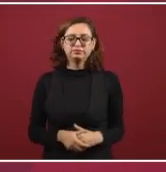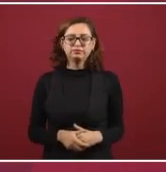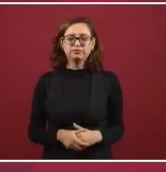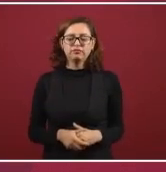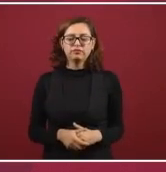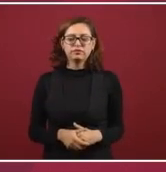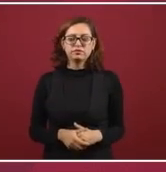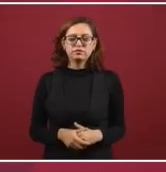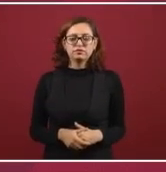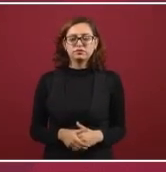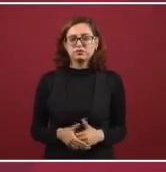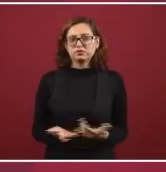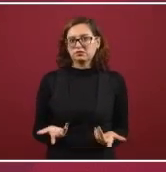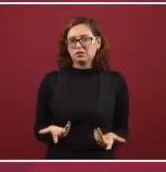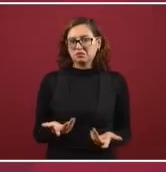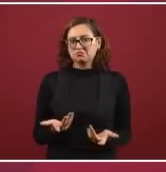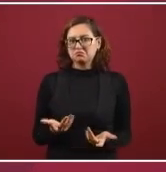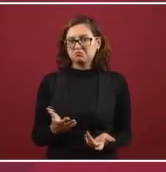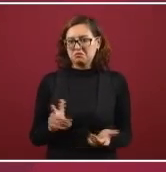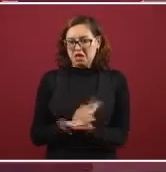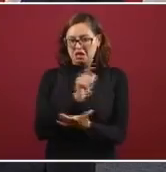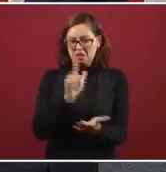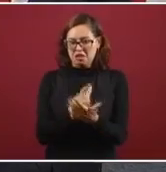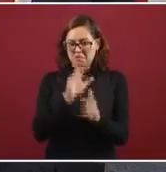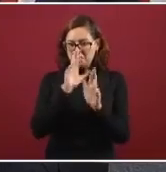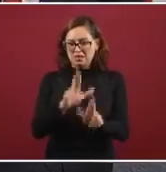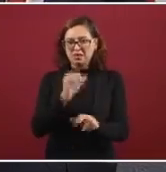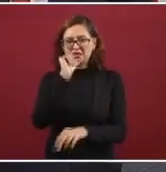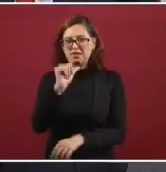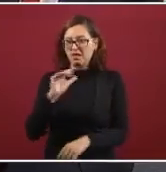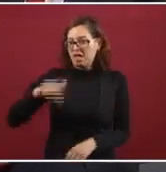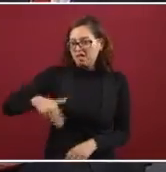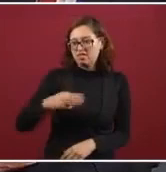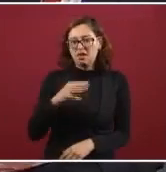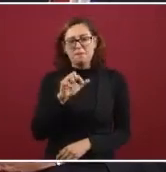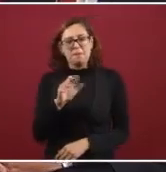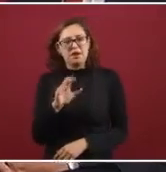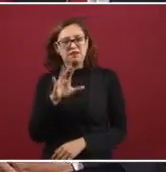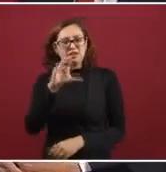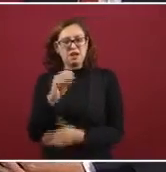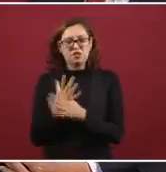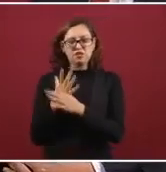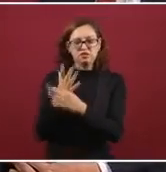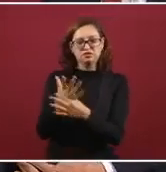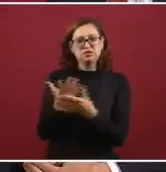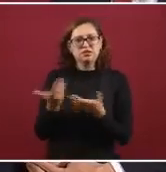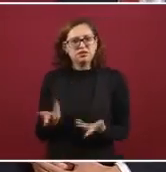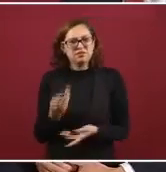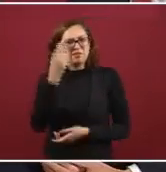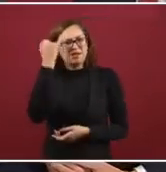Esto que hablaba Marcel de las cajas de tráiler.